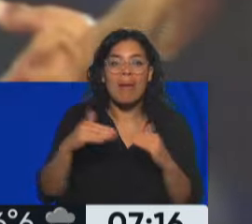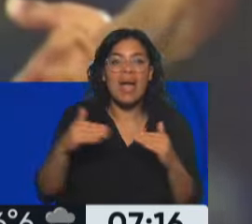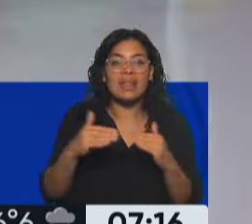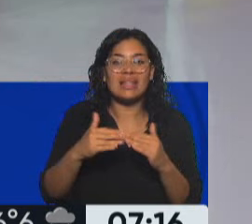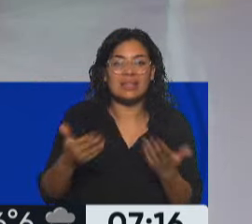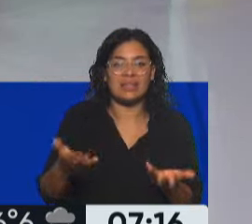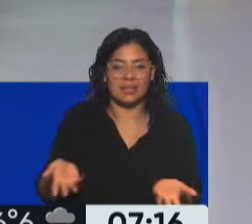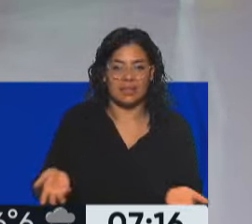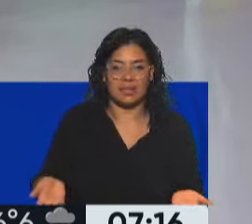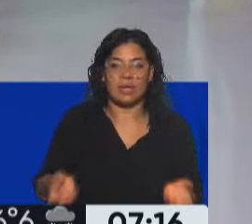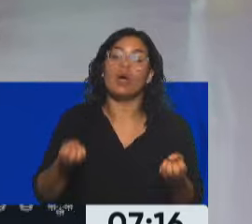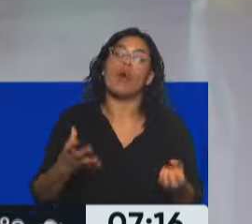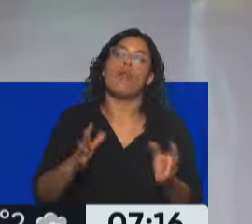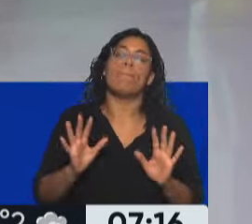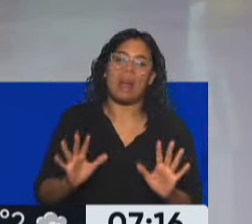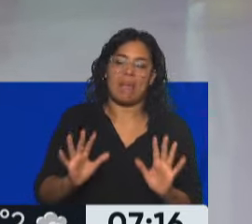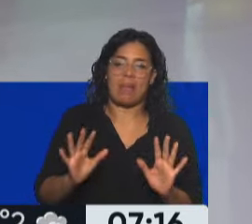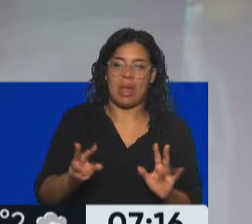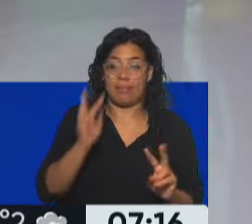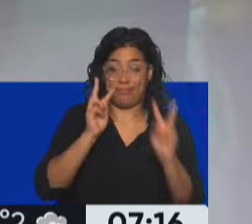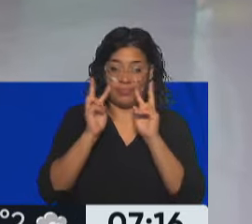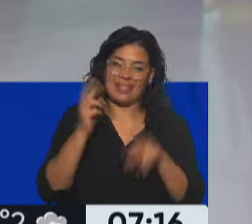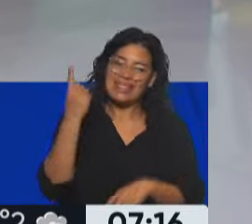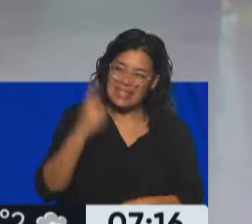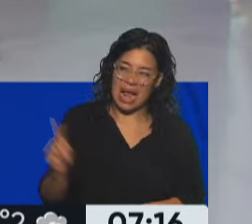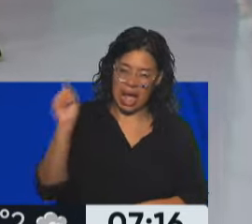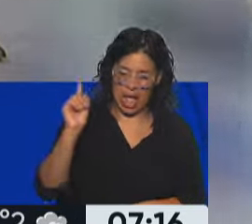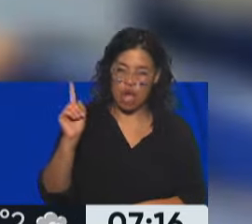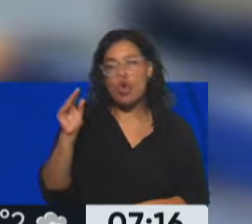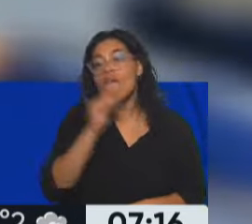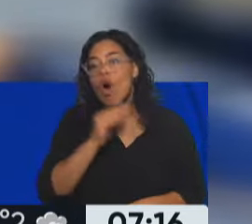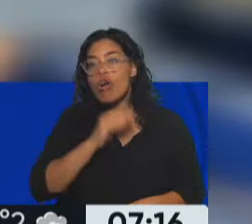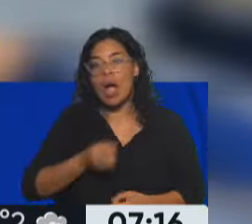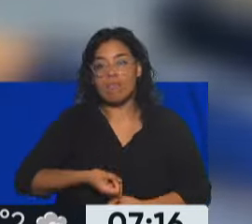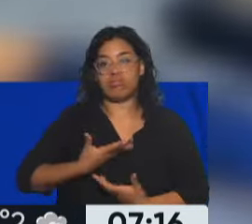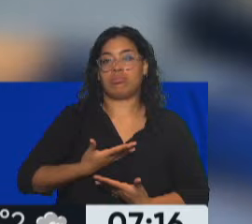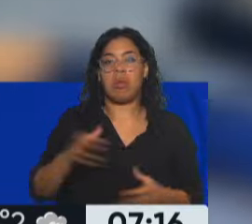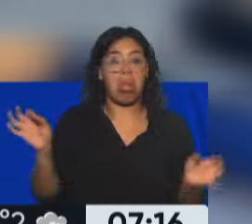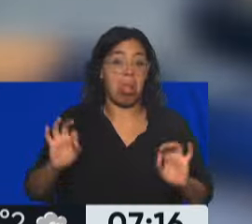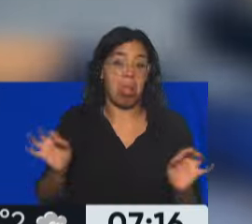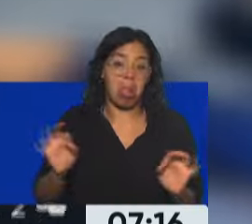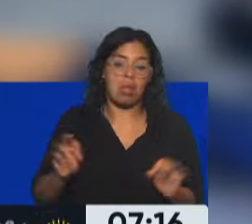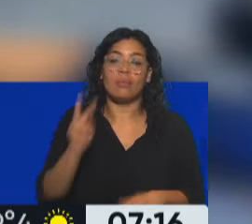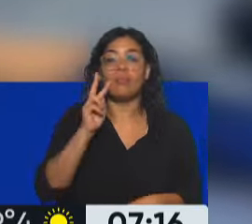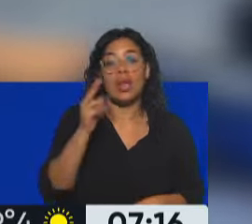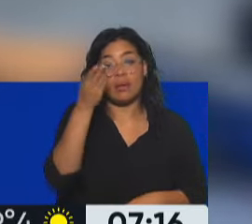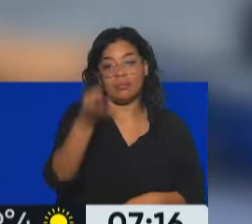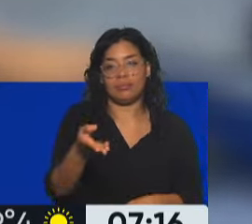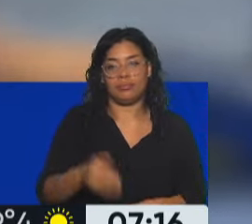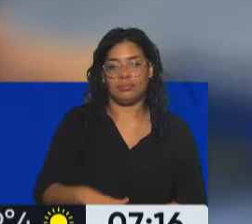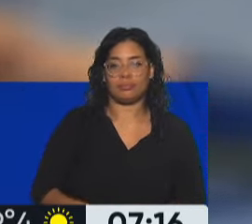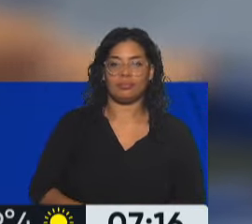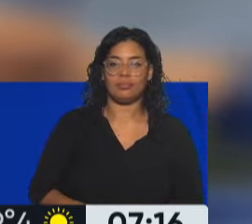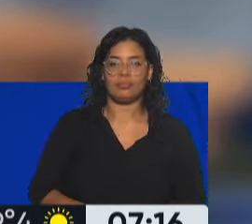verdad. Bueno, vamos con los silbidos. Mirá, sí. Fíjate. Raro que Boca se exprese. O la bombonera. Es raro. ¿No? Se exprese. Y... Bueno, hay entonces.